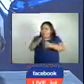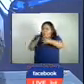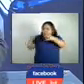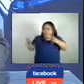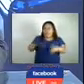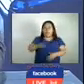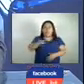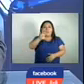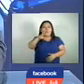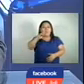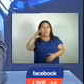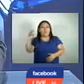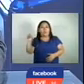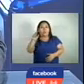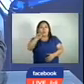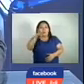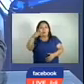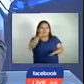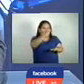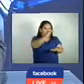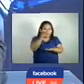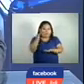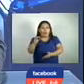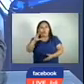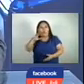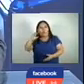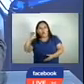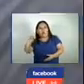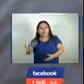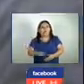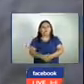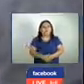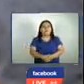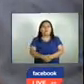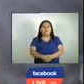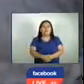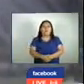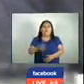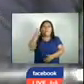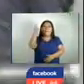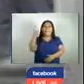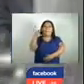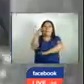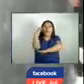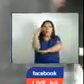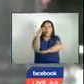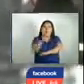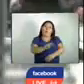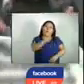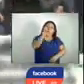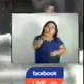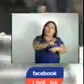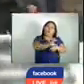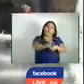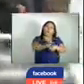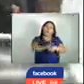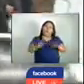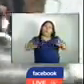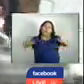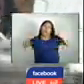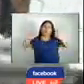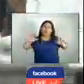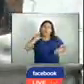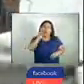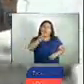500 kilogramos de cocaína. Veamos a continuación. Un colombiano y dos ecuatorianos fueron condenados a 15 años de